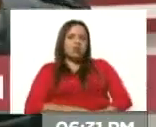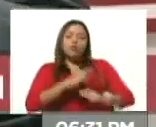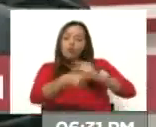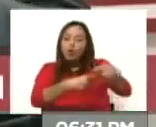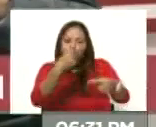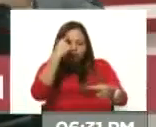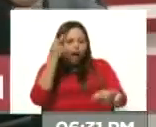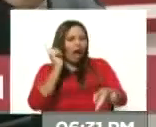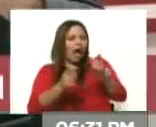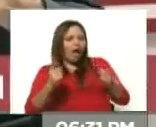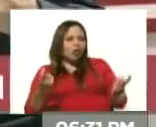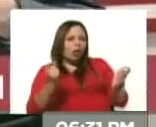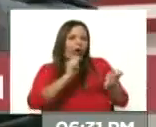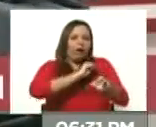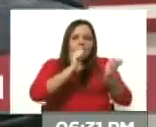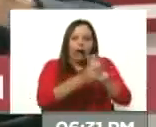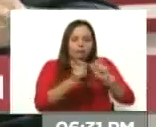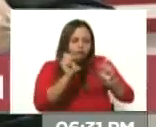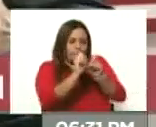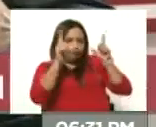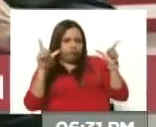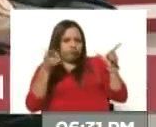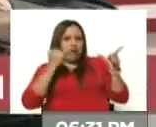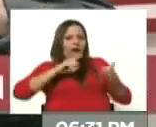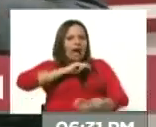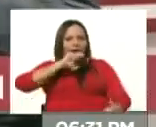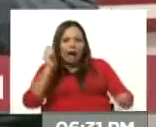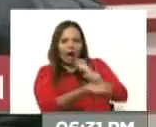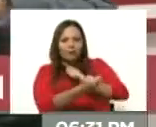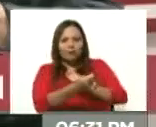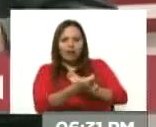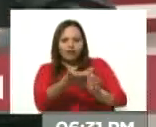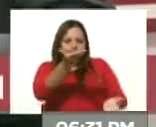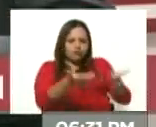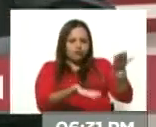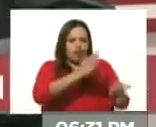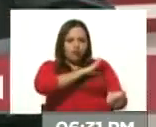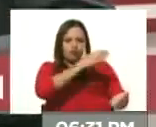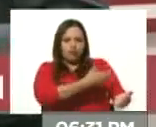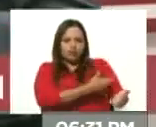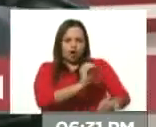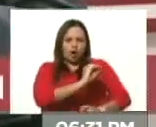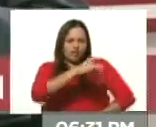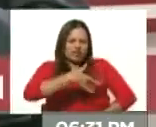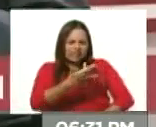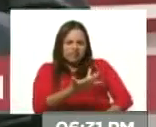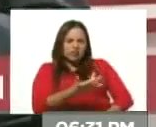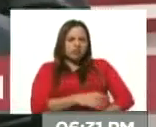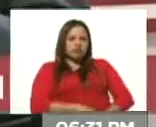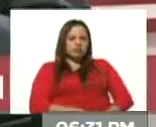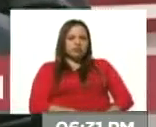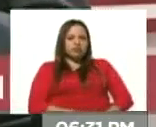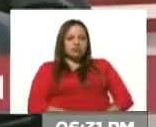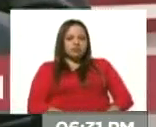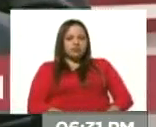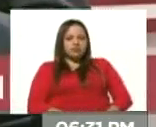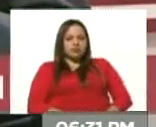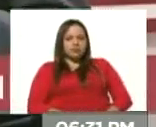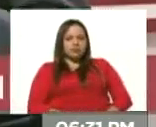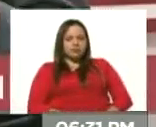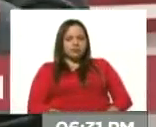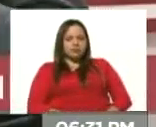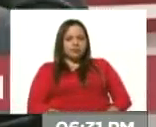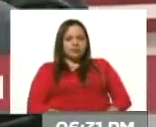ocurre algo y eventualmente cambia la correlación de fuerzas o cambia el sentido de los acontecimientos es